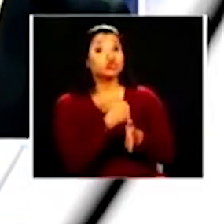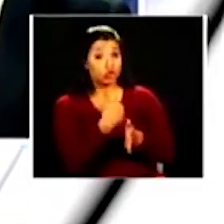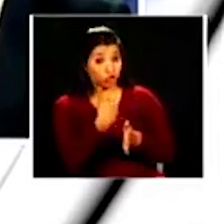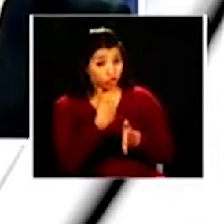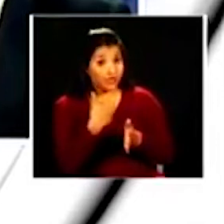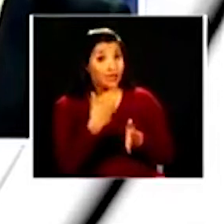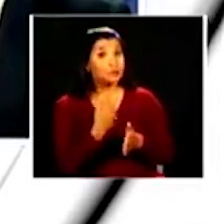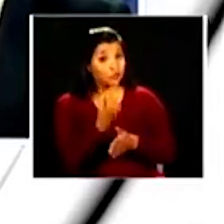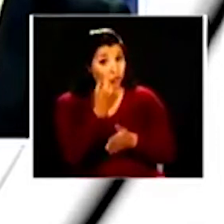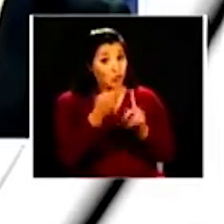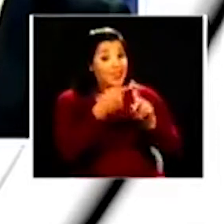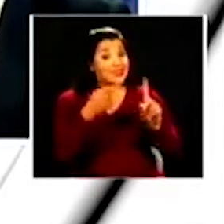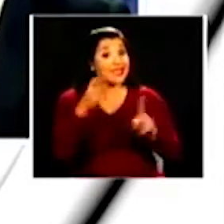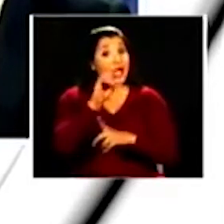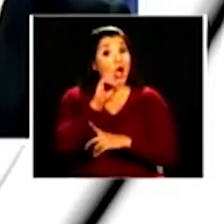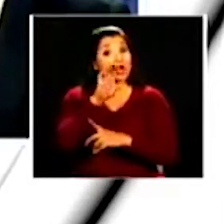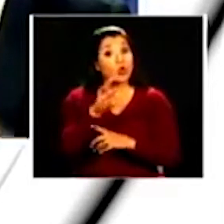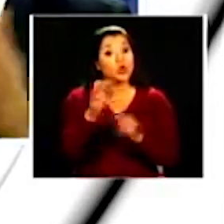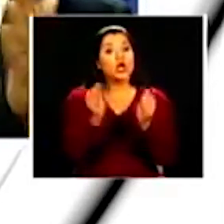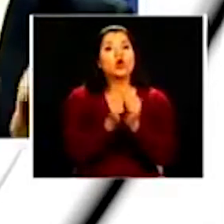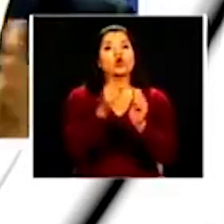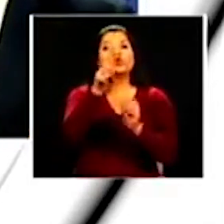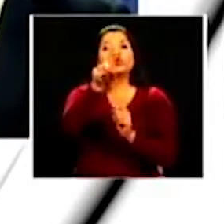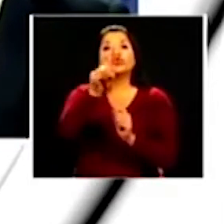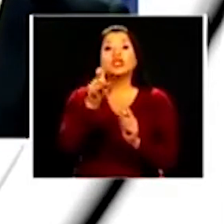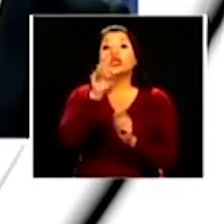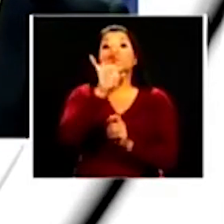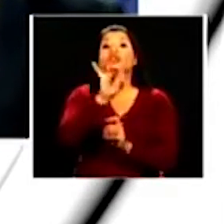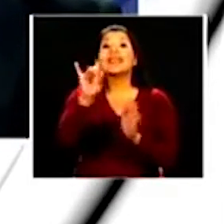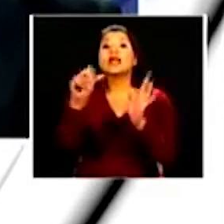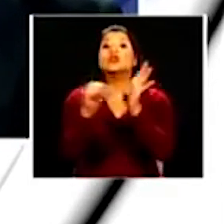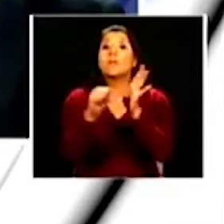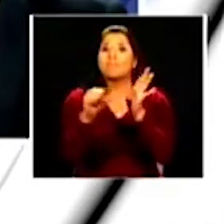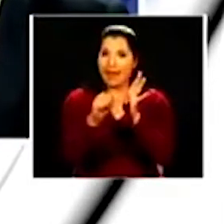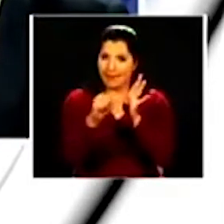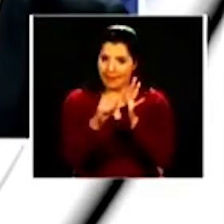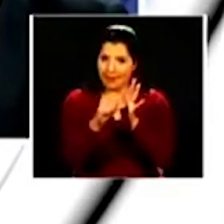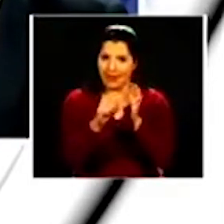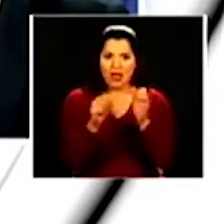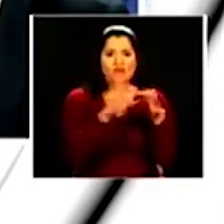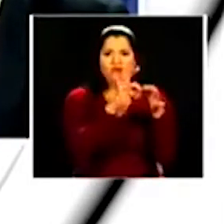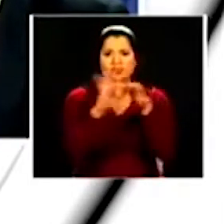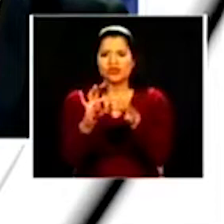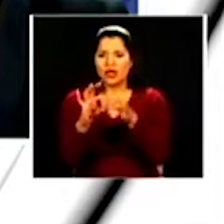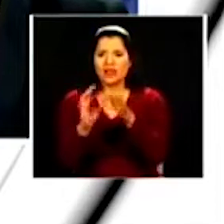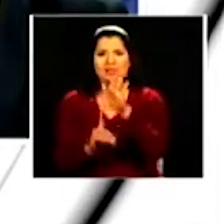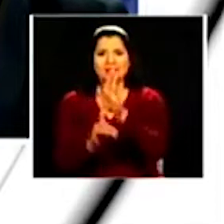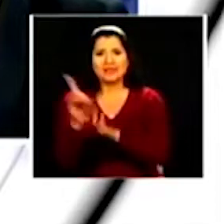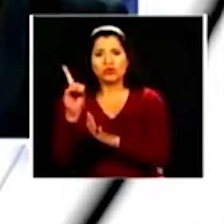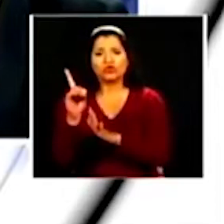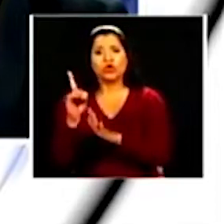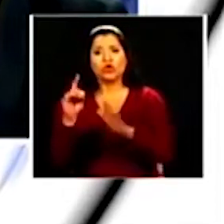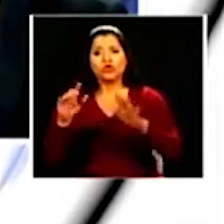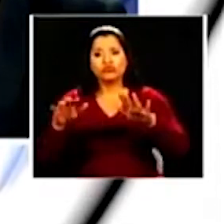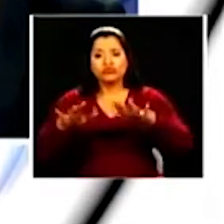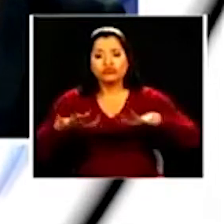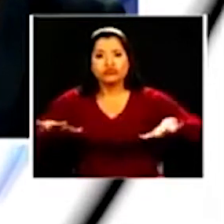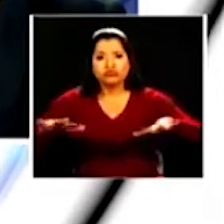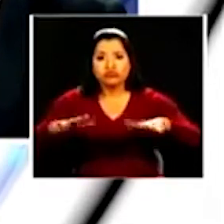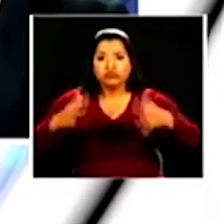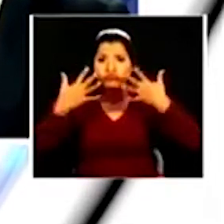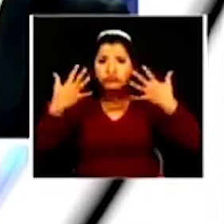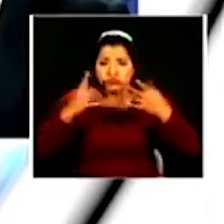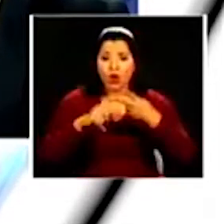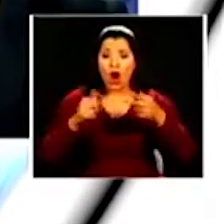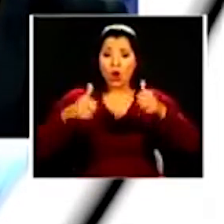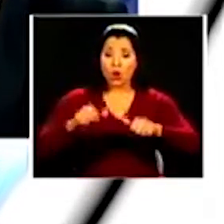con 188 páginas, vinculado al Acuerdo Nacional, vinculado a los Objetivos de Desarrollo Sostenible. Tenemos además un acuerdo de gobierno